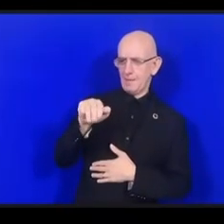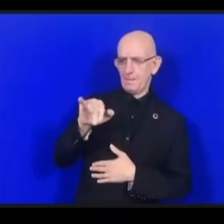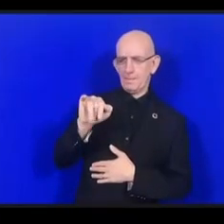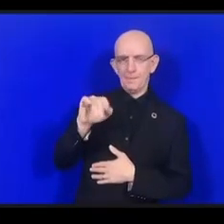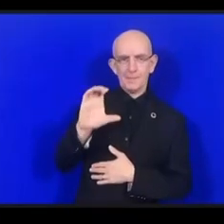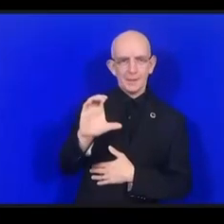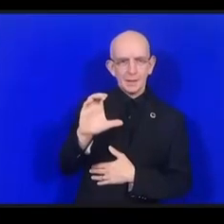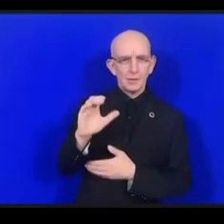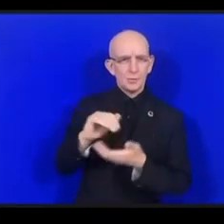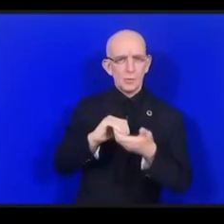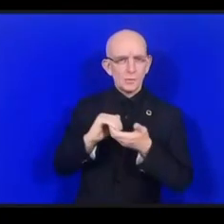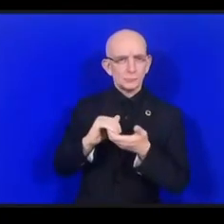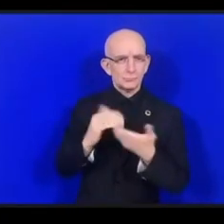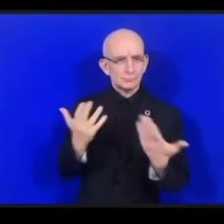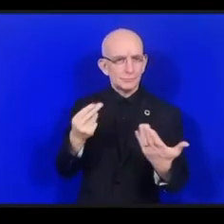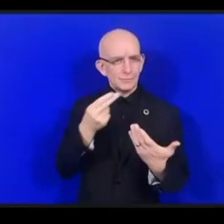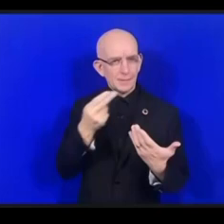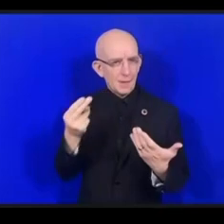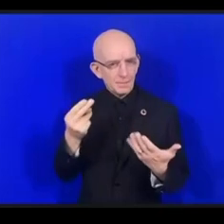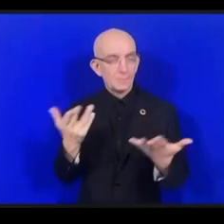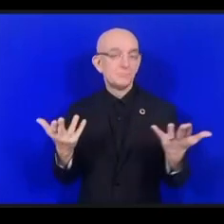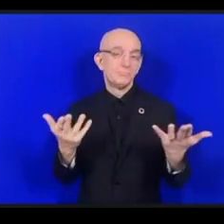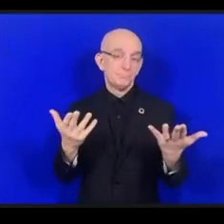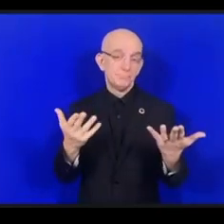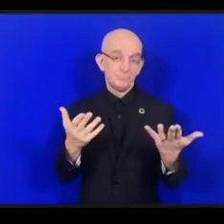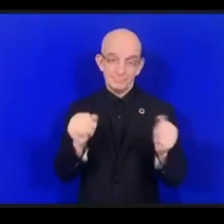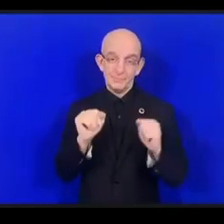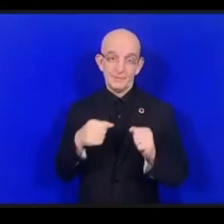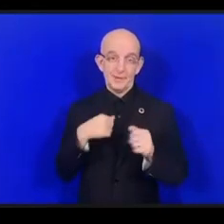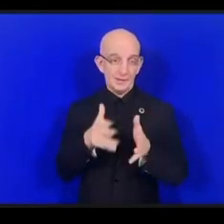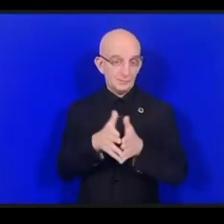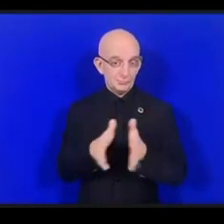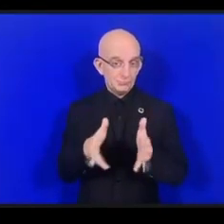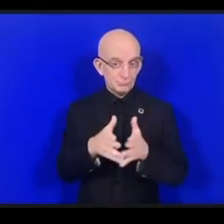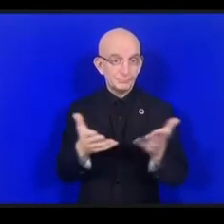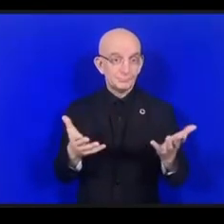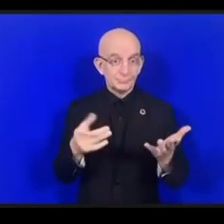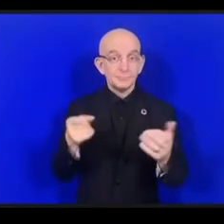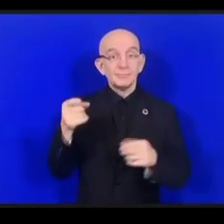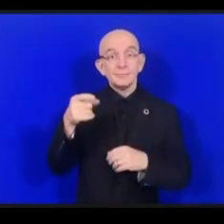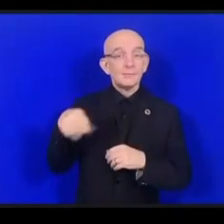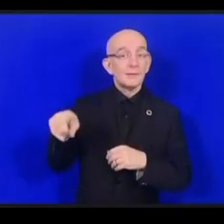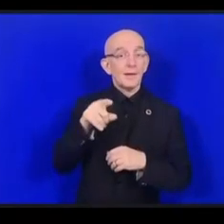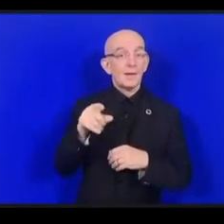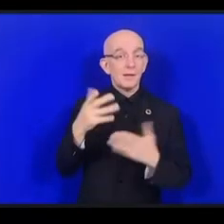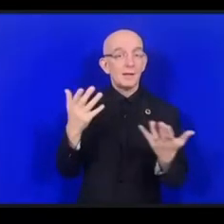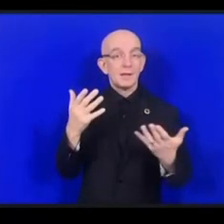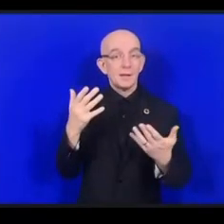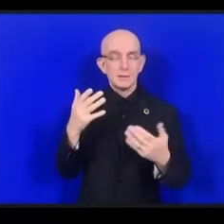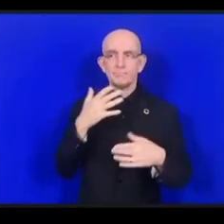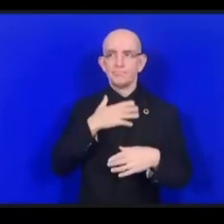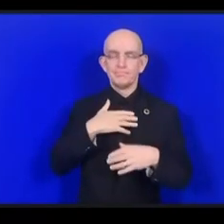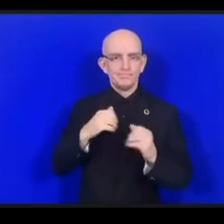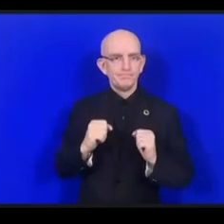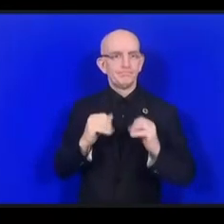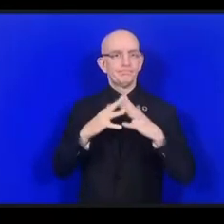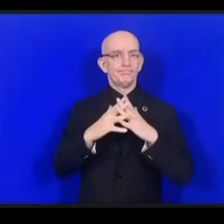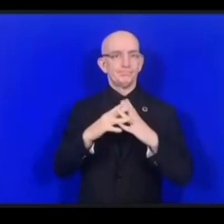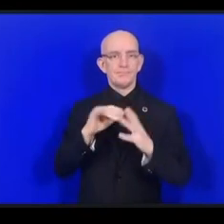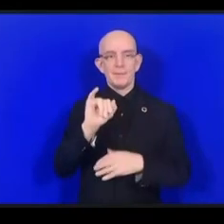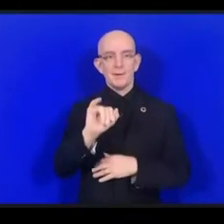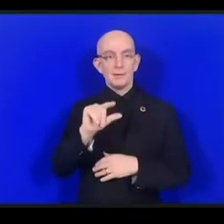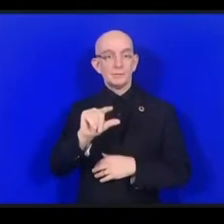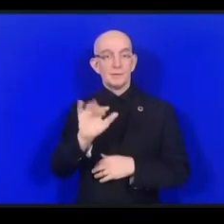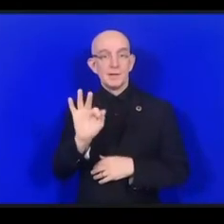igf fuera un ejercicio de cadencia anual a otros no les gustaba y algú y alguien se le